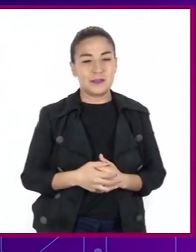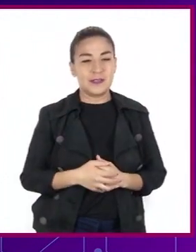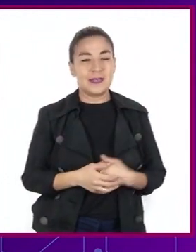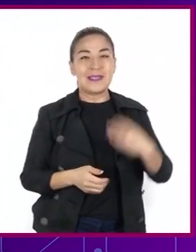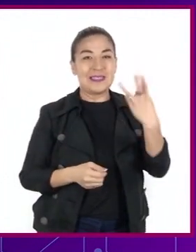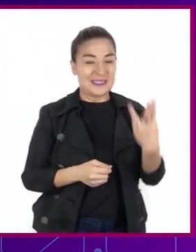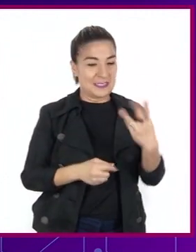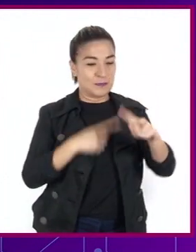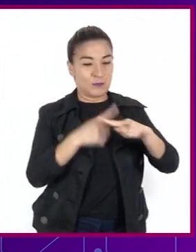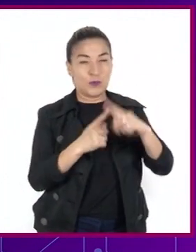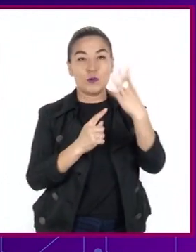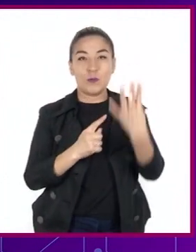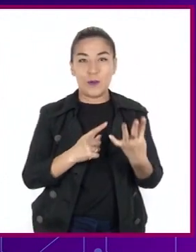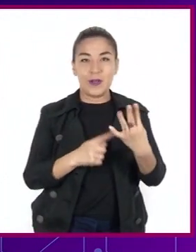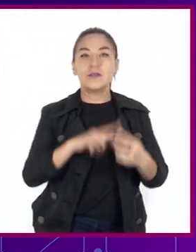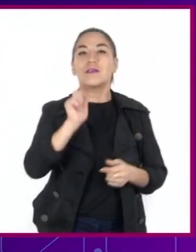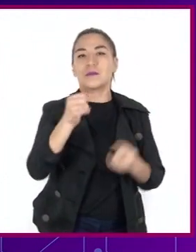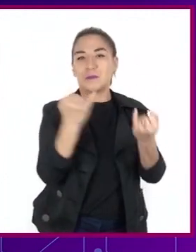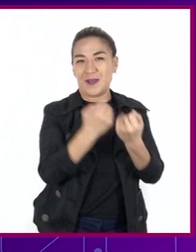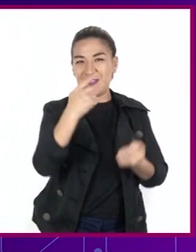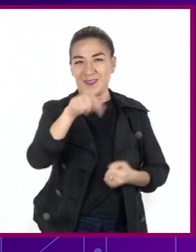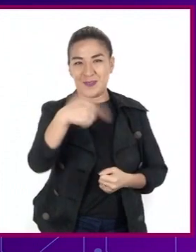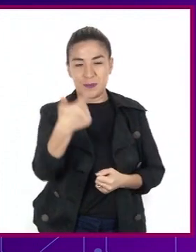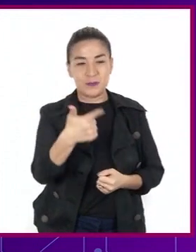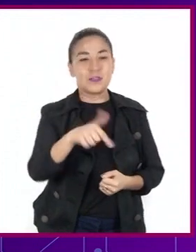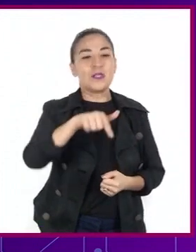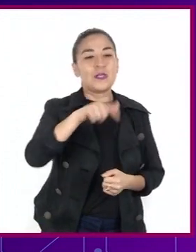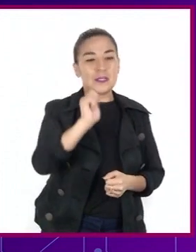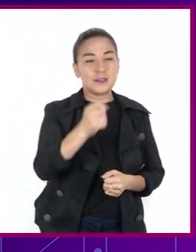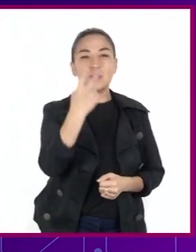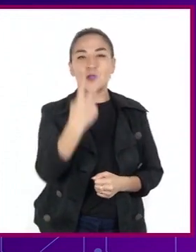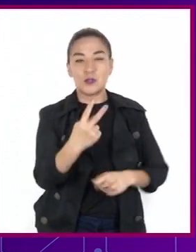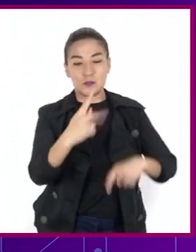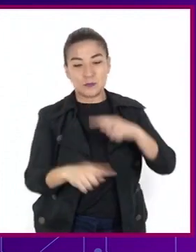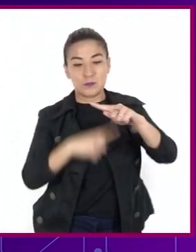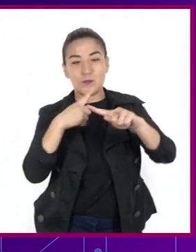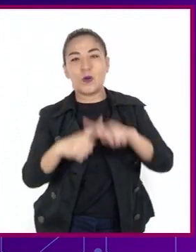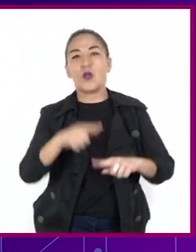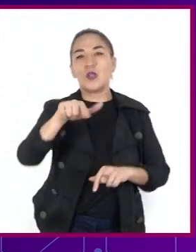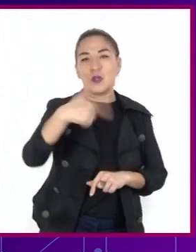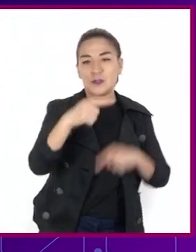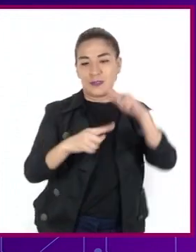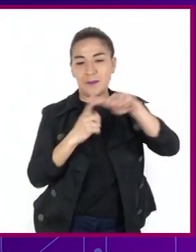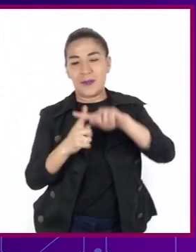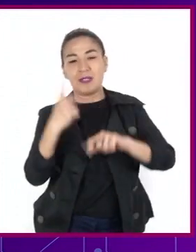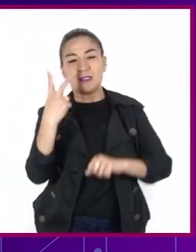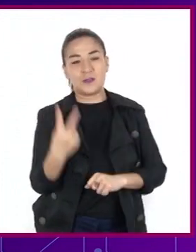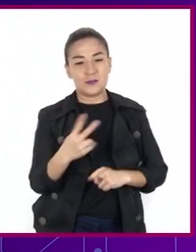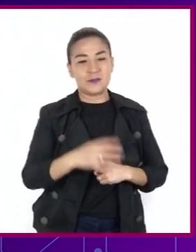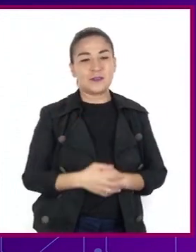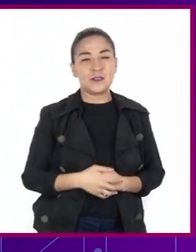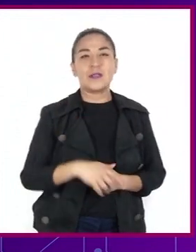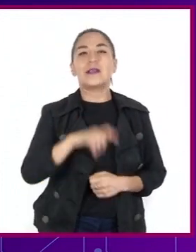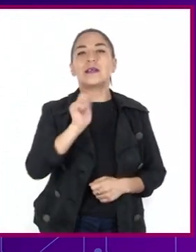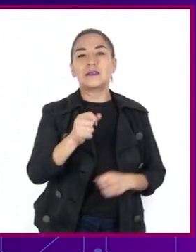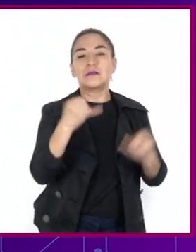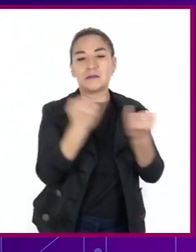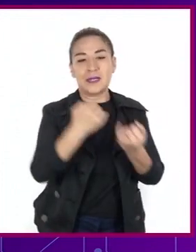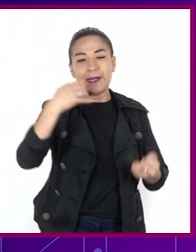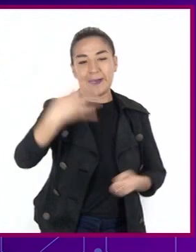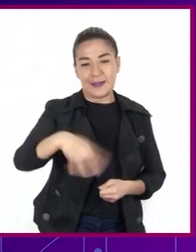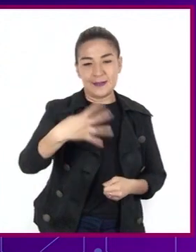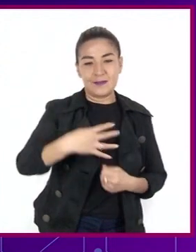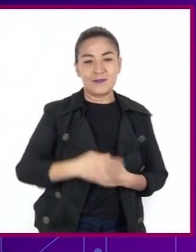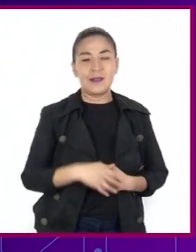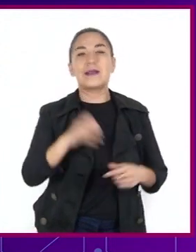por 4 es igual a 12, tenemos que 2 va a multiplicar a la suma de 12 más 2. La suma de 12 más 2 es igual a